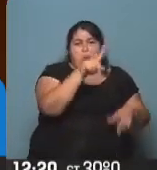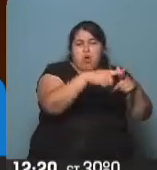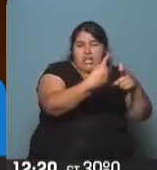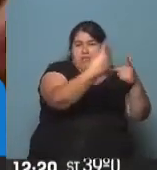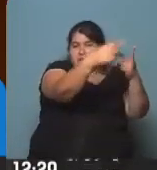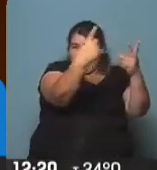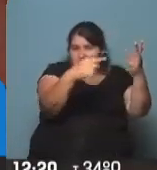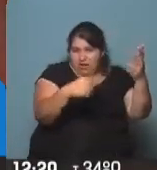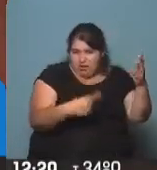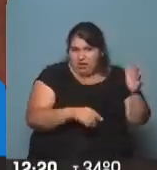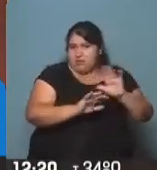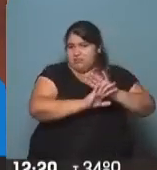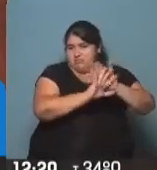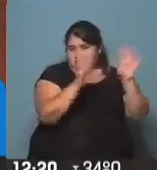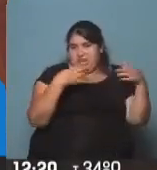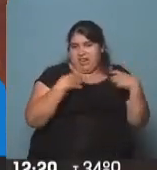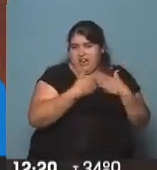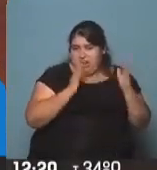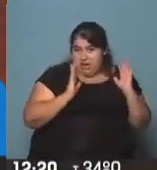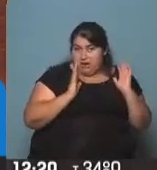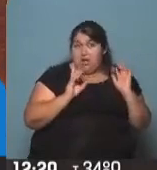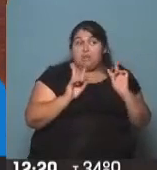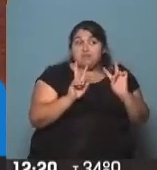doble para el moral. Estado laico y para... Que en el Claro, caso con- de los